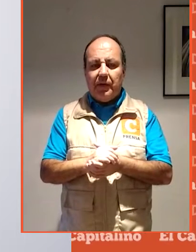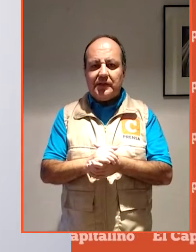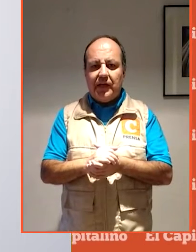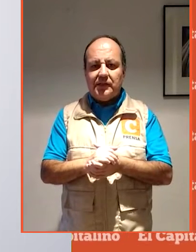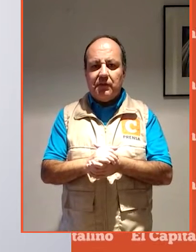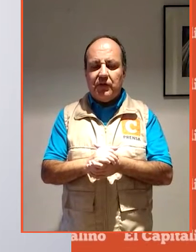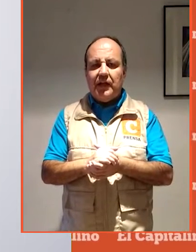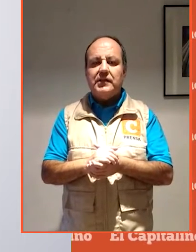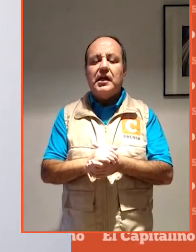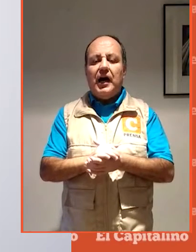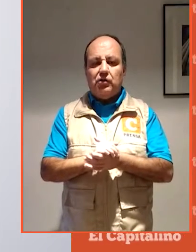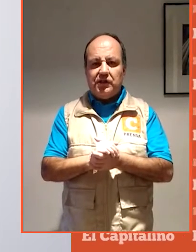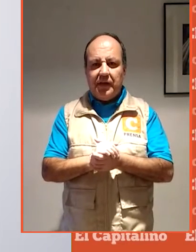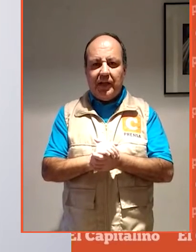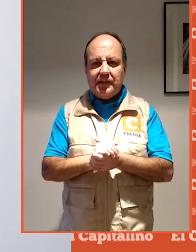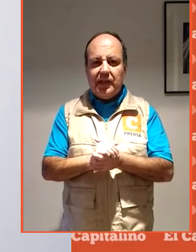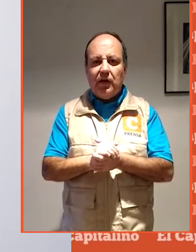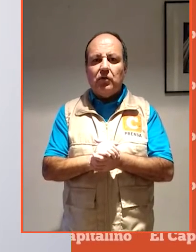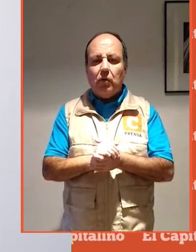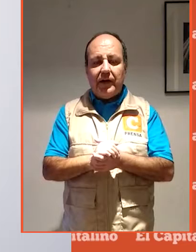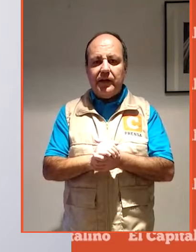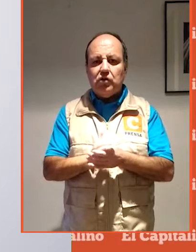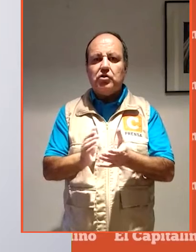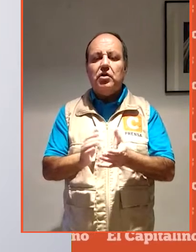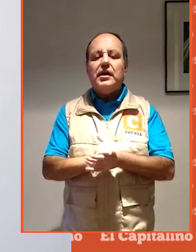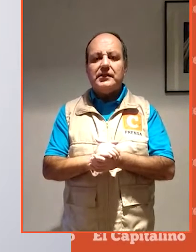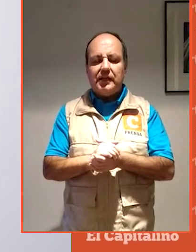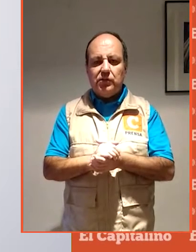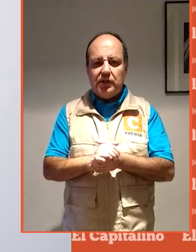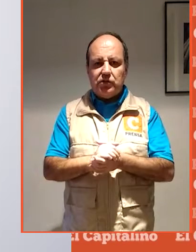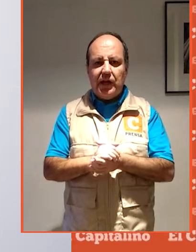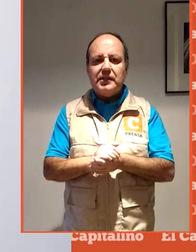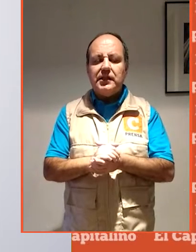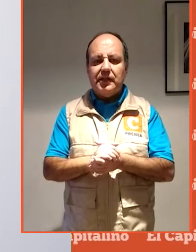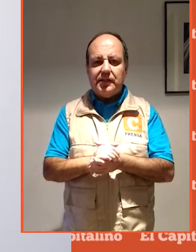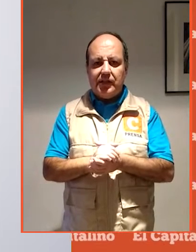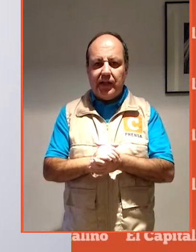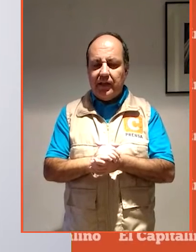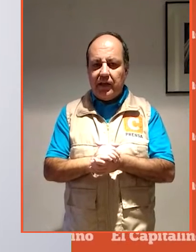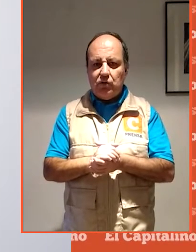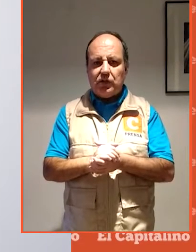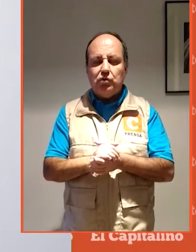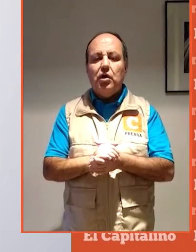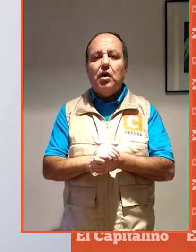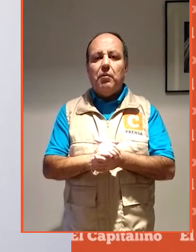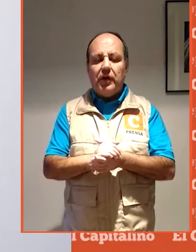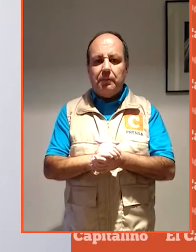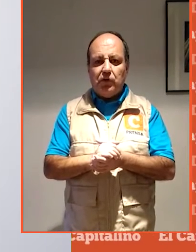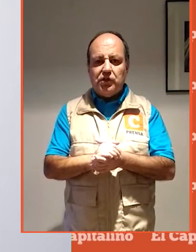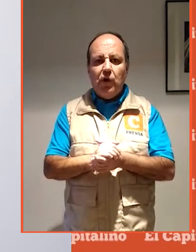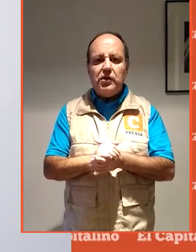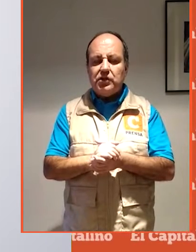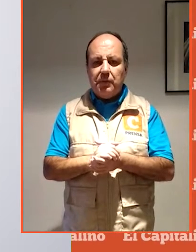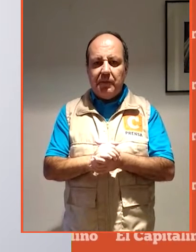mucho el pase a las semifinales a los Esmeraldas de León. Juan Reynoso, es casi un hecho, será el siguiente estratega de Cruz Azul por